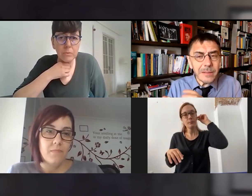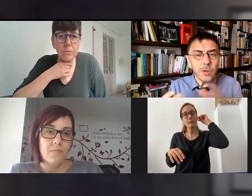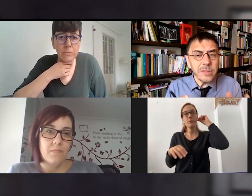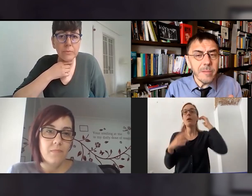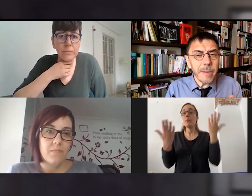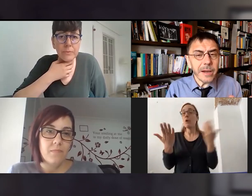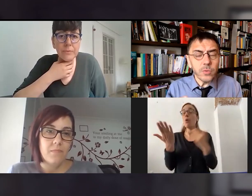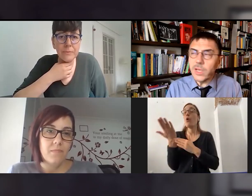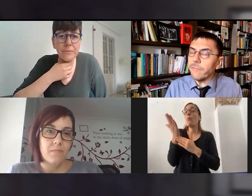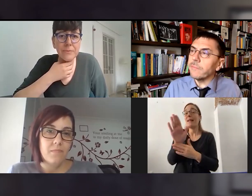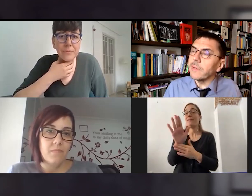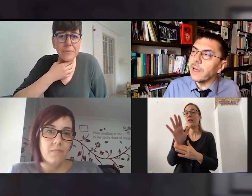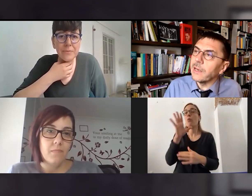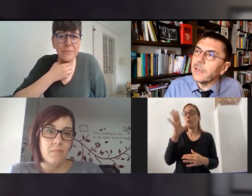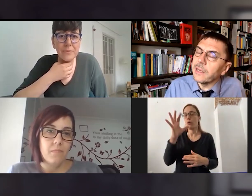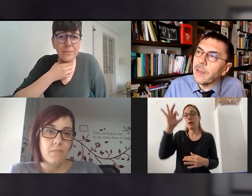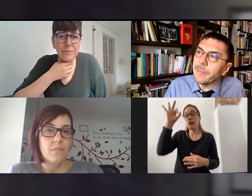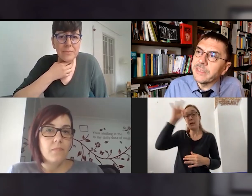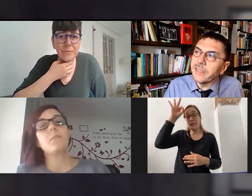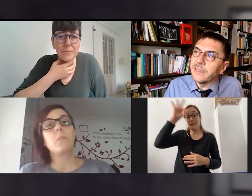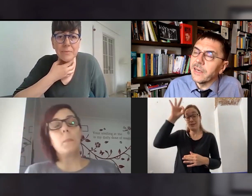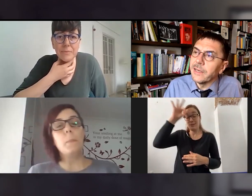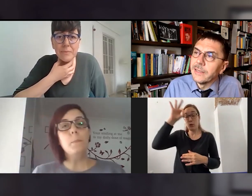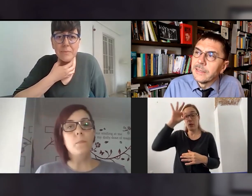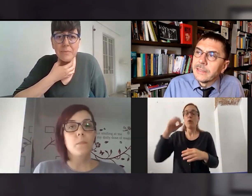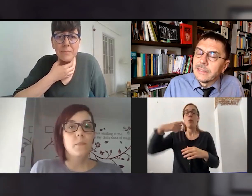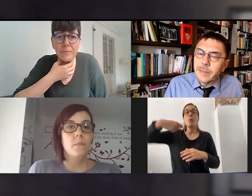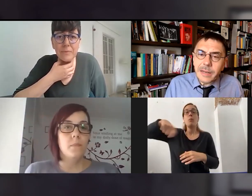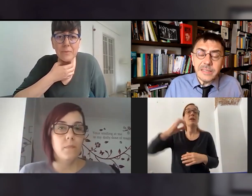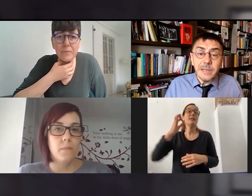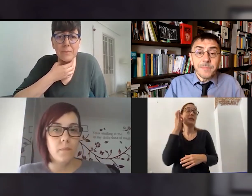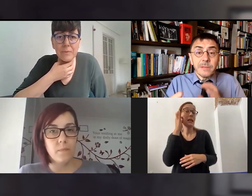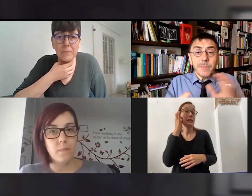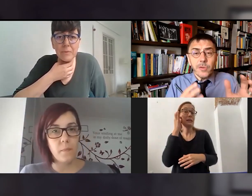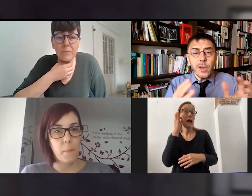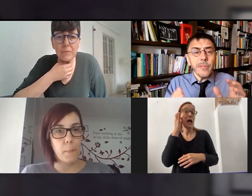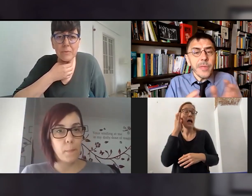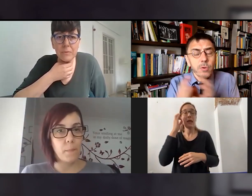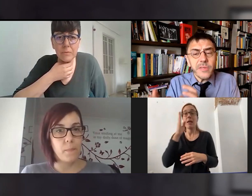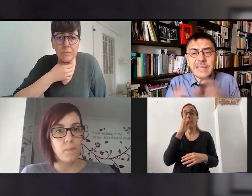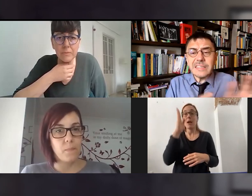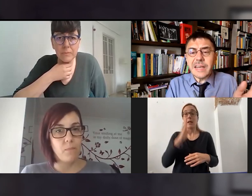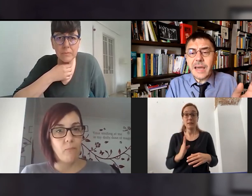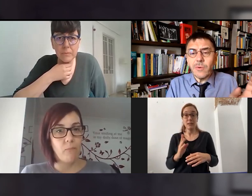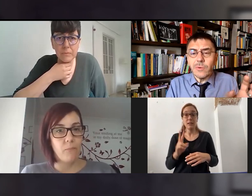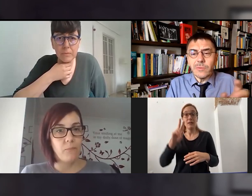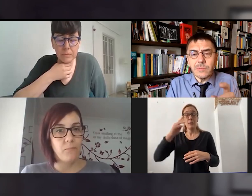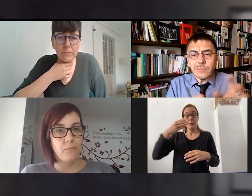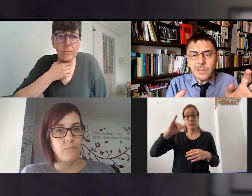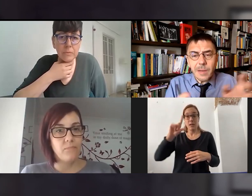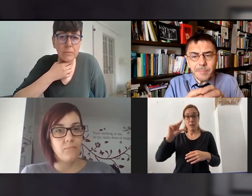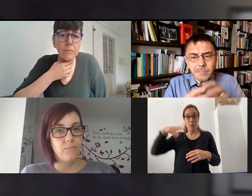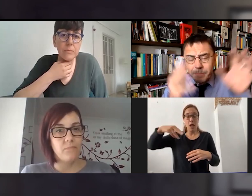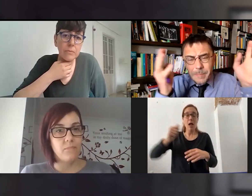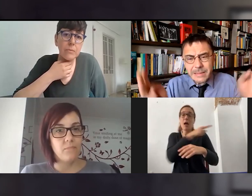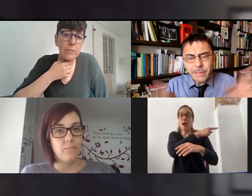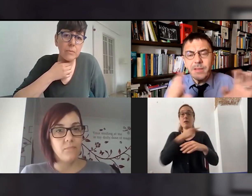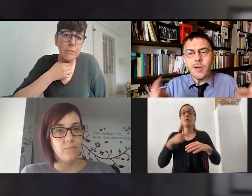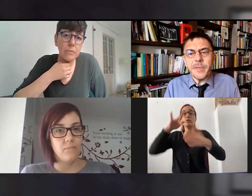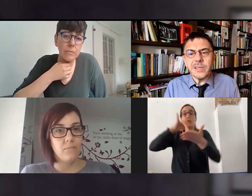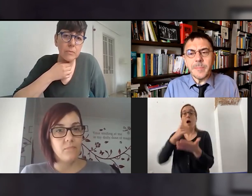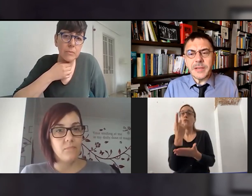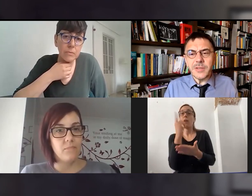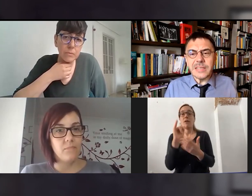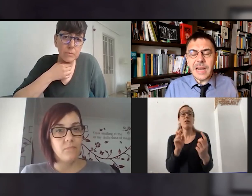ocasión hablando con Dilma Rousseff, la presidenta de Brasil, claro, yo le decía, ustedes han sacado